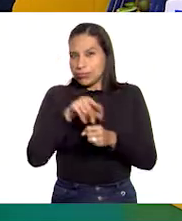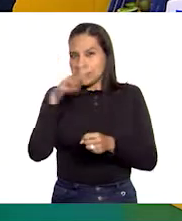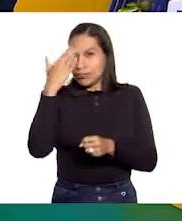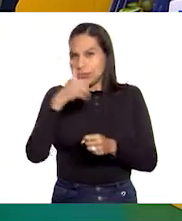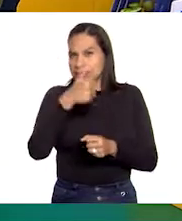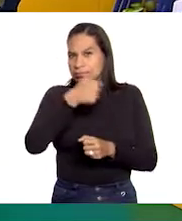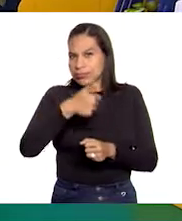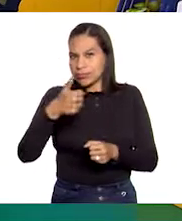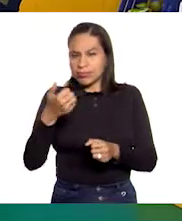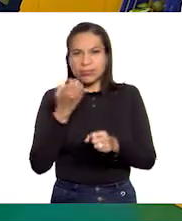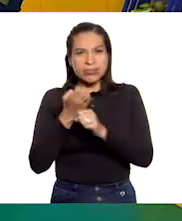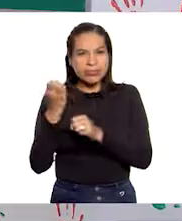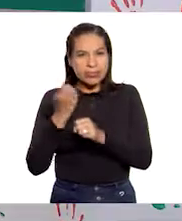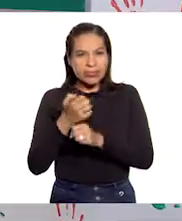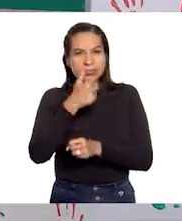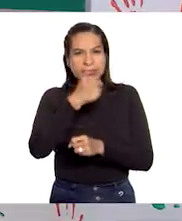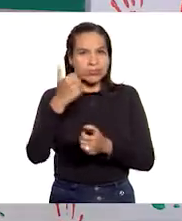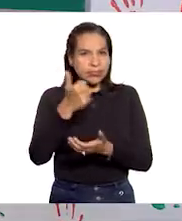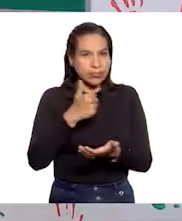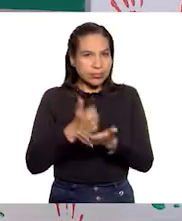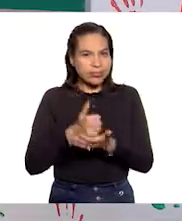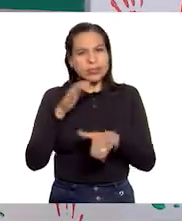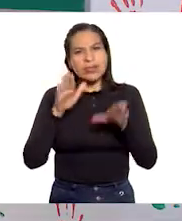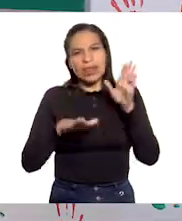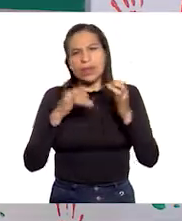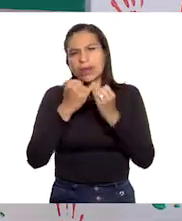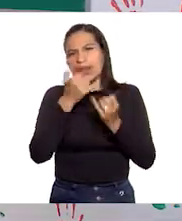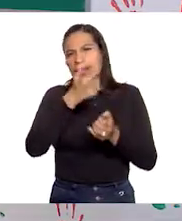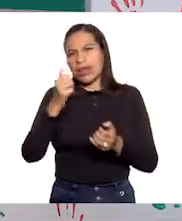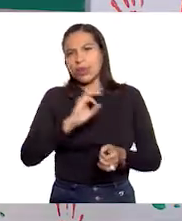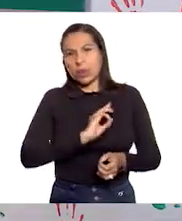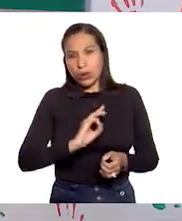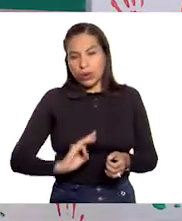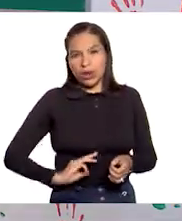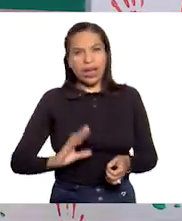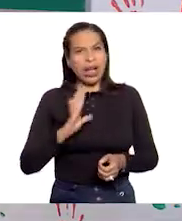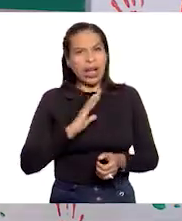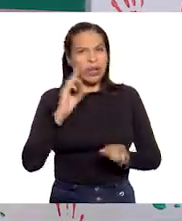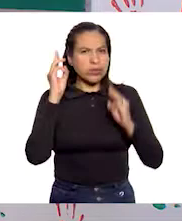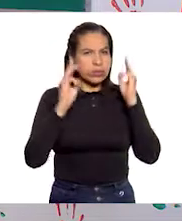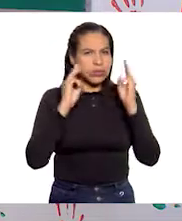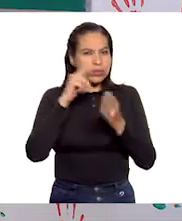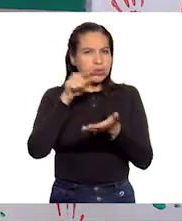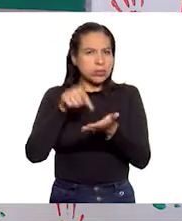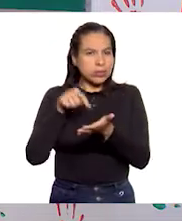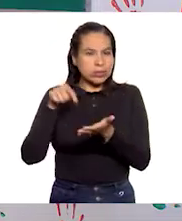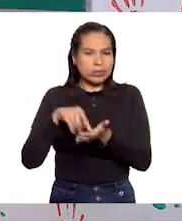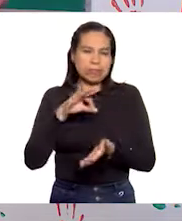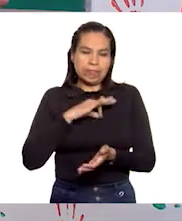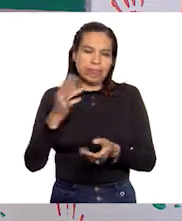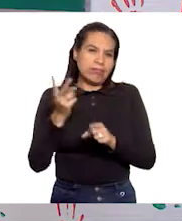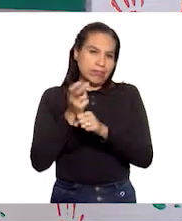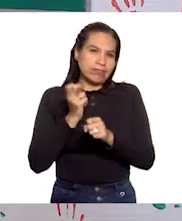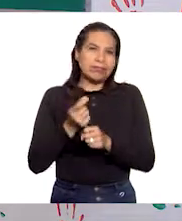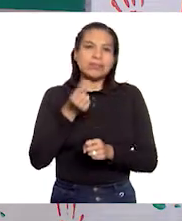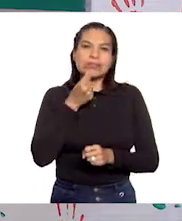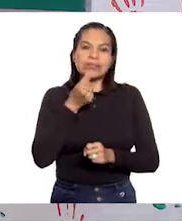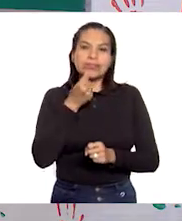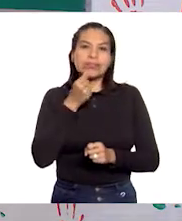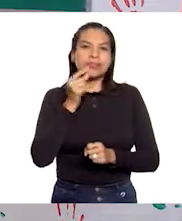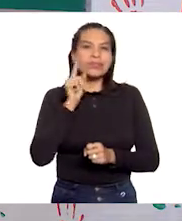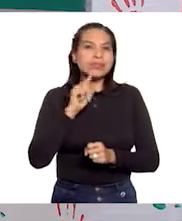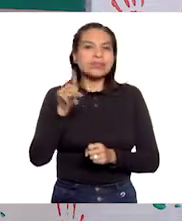que en cada estado, en cada ciudad, a veces hasta en cada municipio, hay museos locales que pues se les invita a niños y niñas a